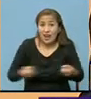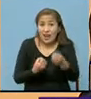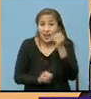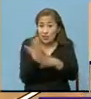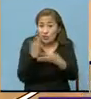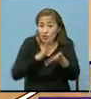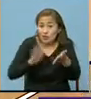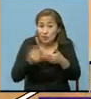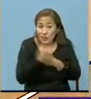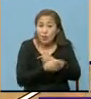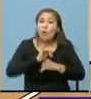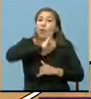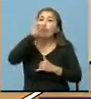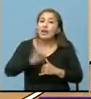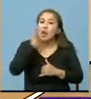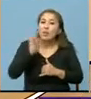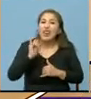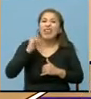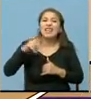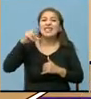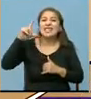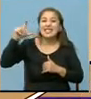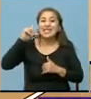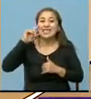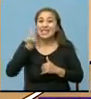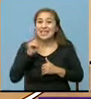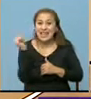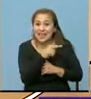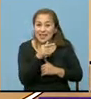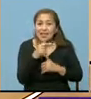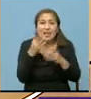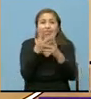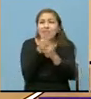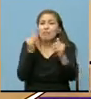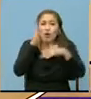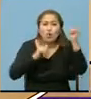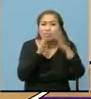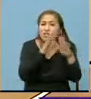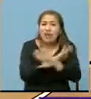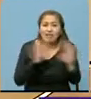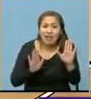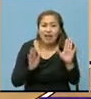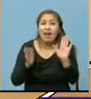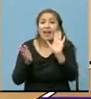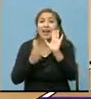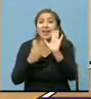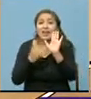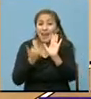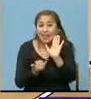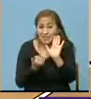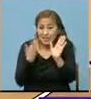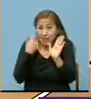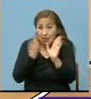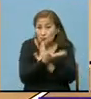del mismo hablar de un set de la ovejería cuando lo dejé listo terminado y las las rendiciones hechas ante la